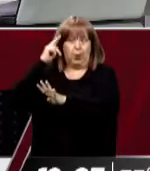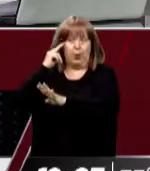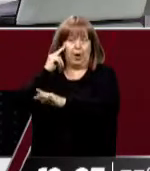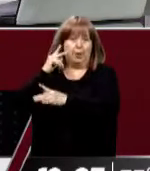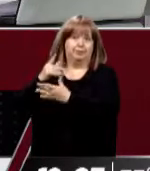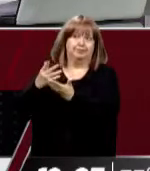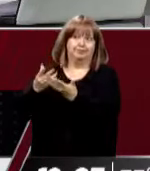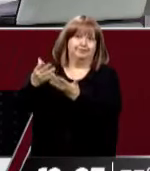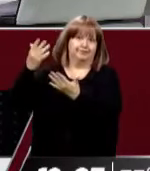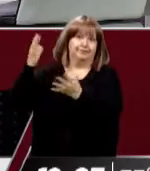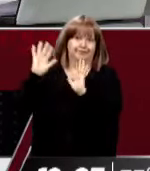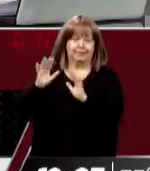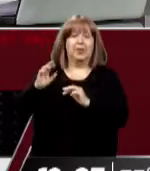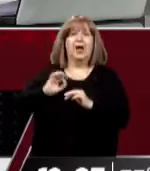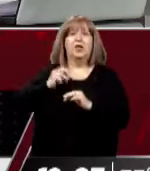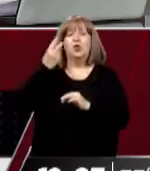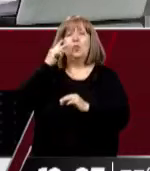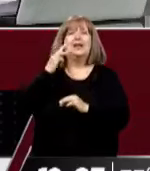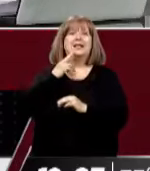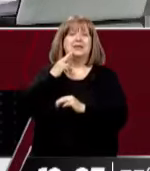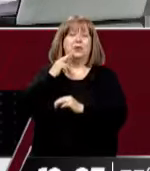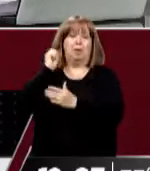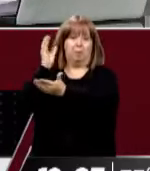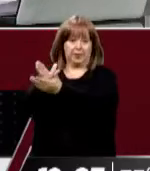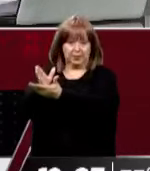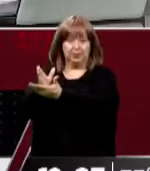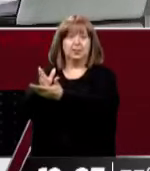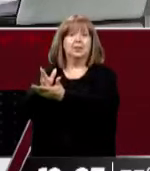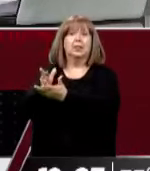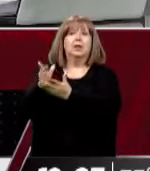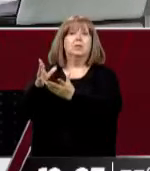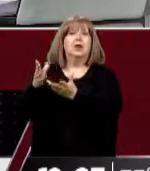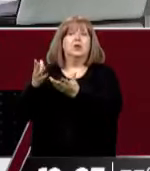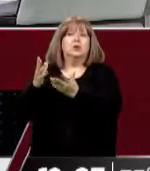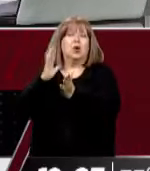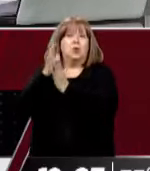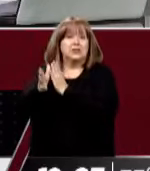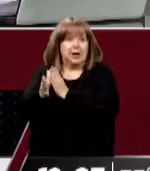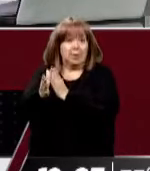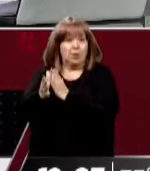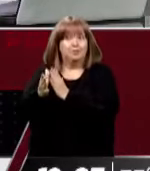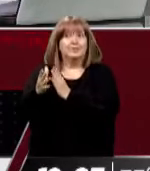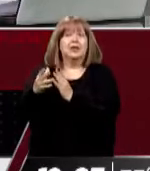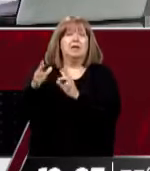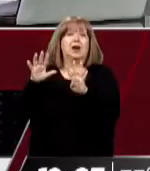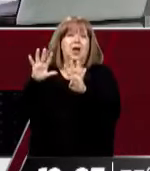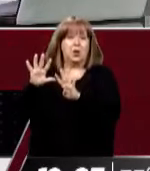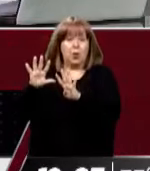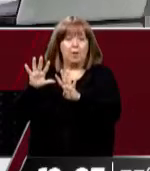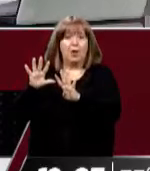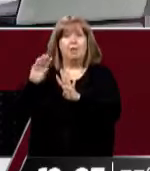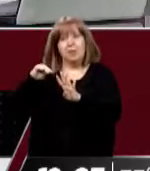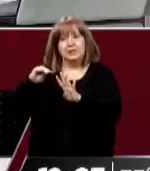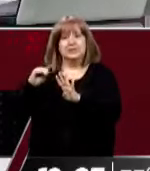del 2019. Así es que, bueno, es lo que empezamos a proyectarlo sobre la situación de este, uno de los referentes de los grupos que en su